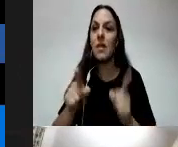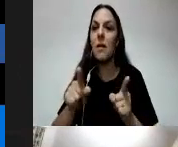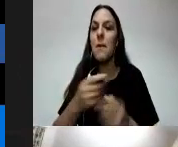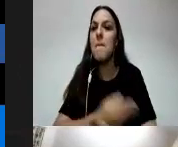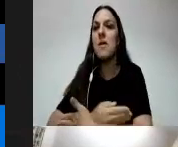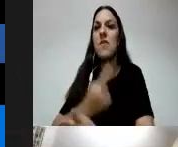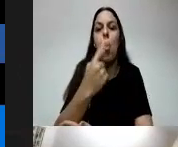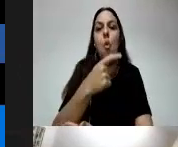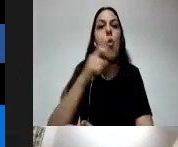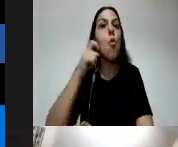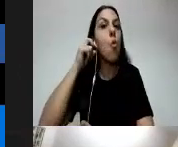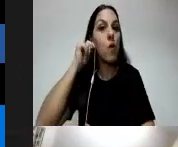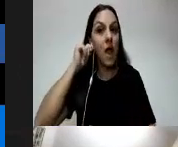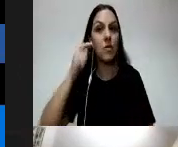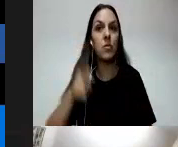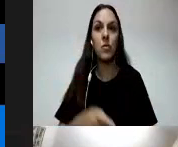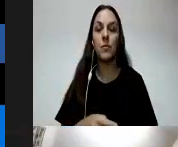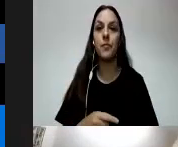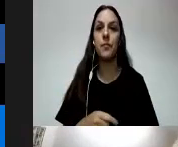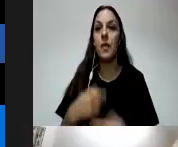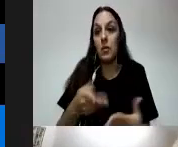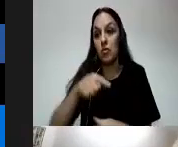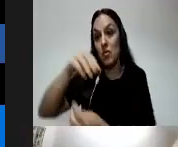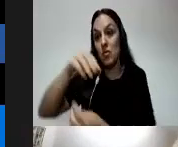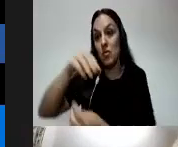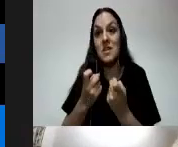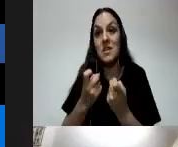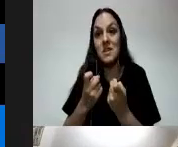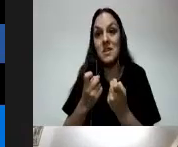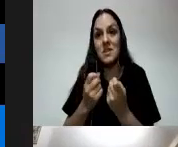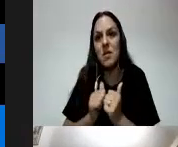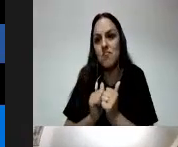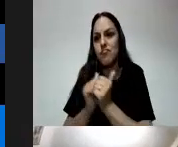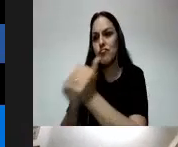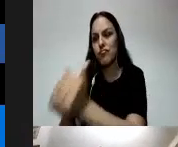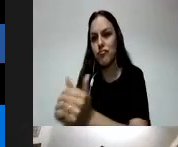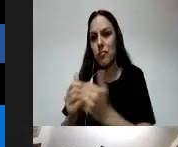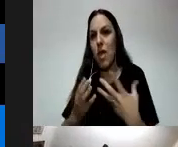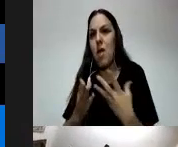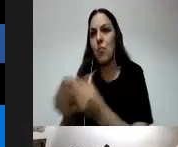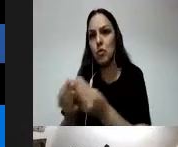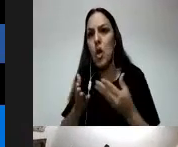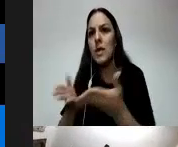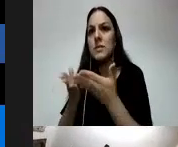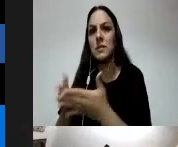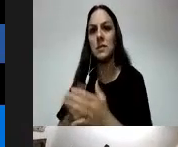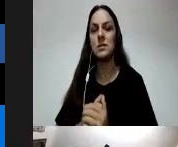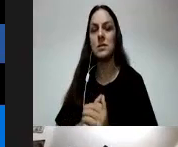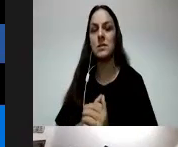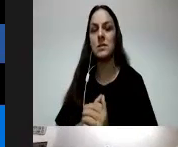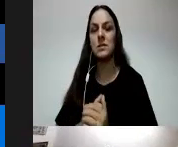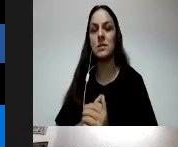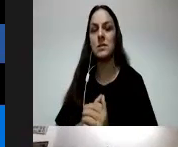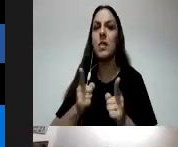patologías, requieren de acompañantes para desplazarse. Continuaron señalando que a fin de realizar un